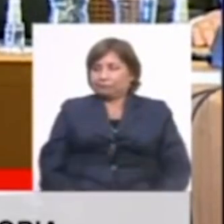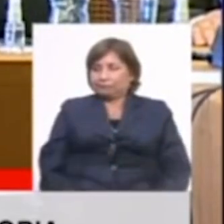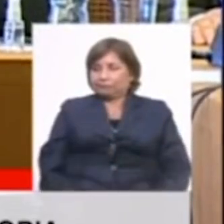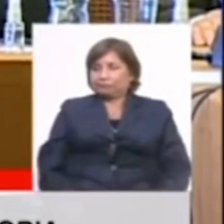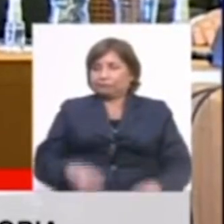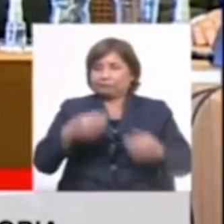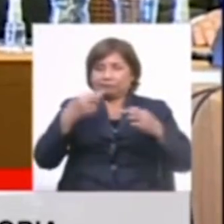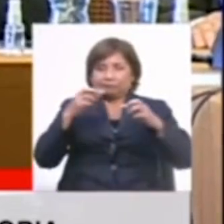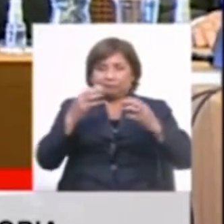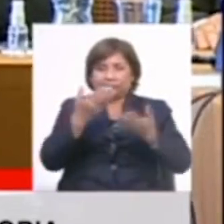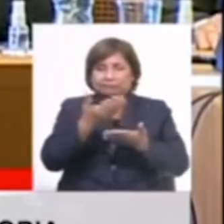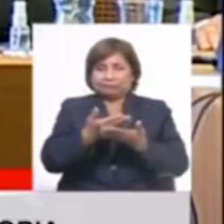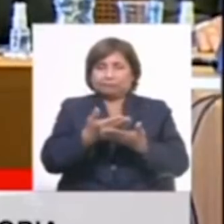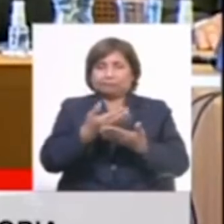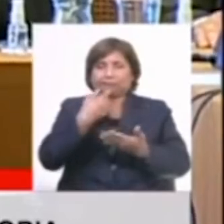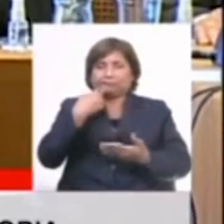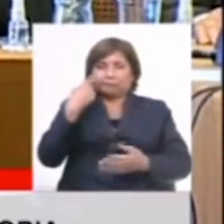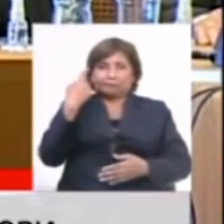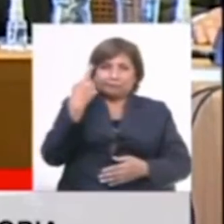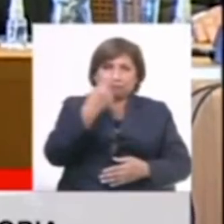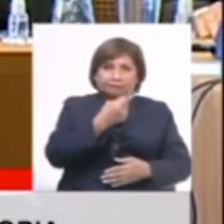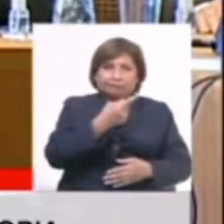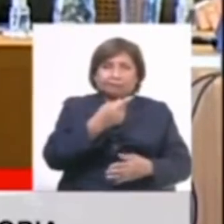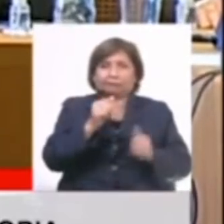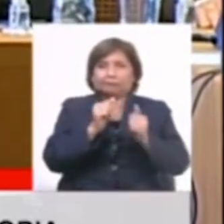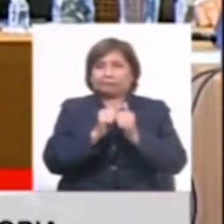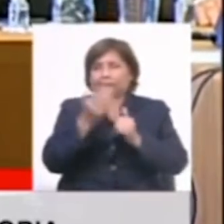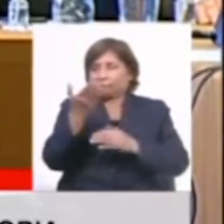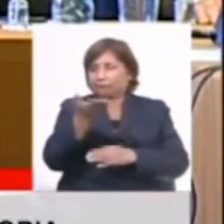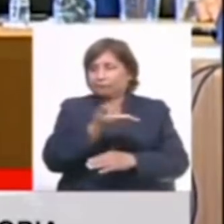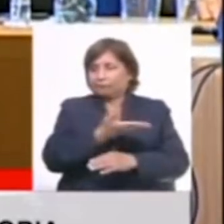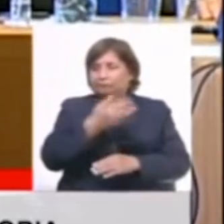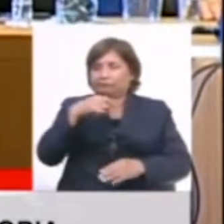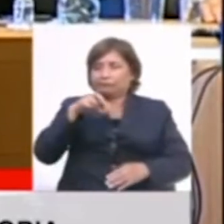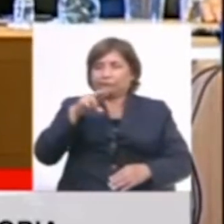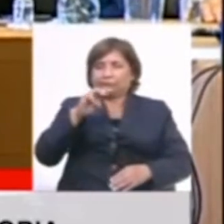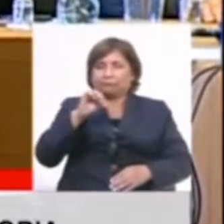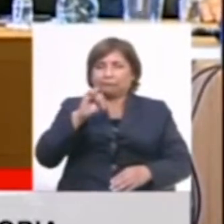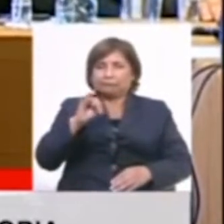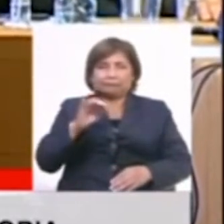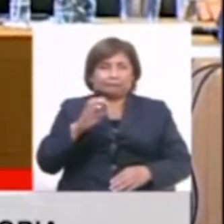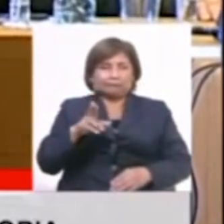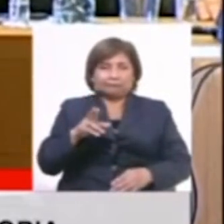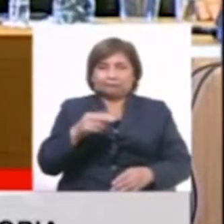me permito manifestarle de que queda con ustedes en nuestro Premier y